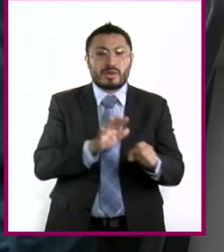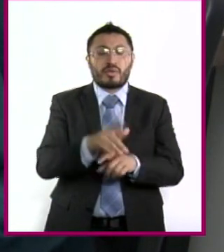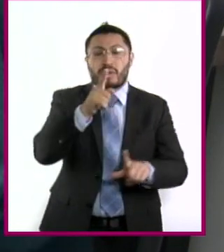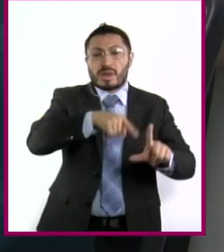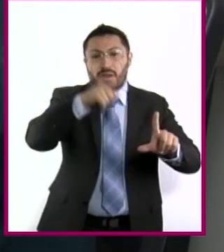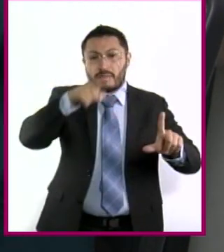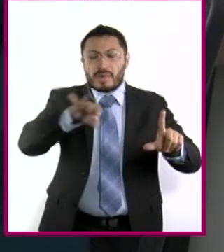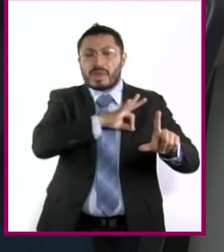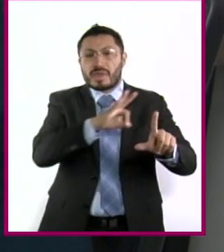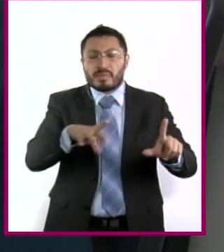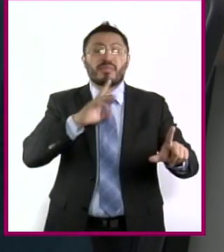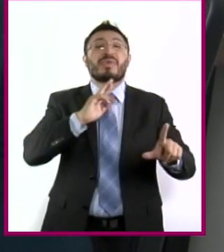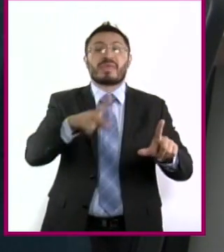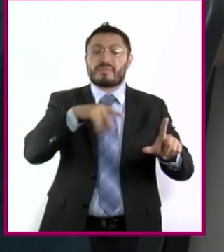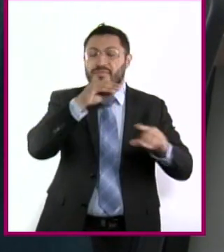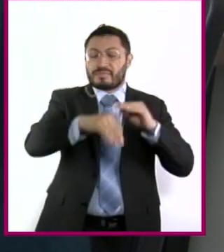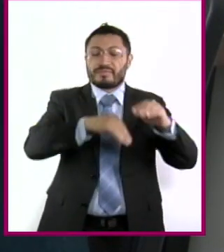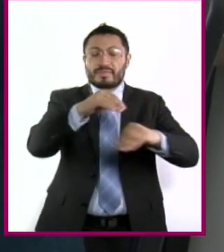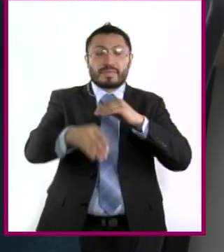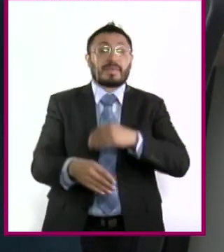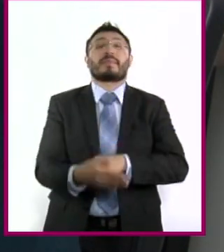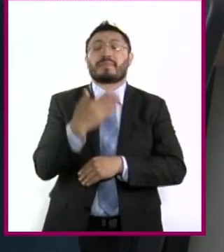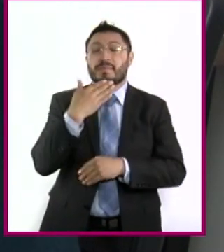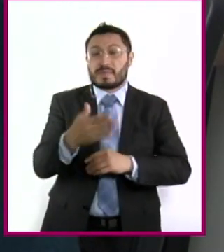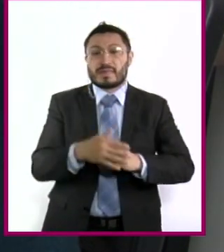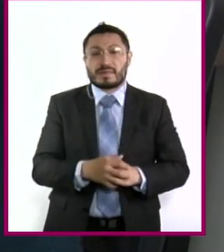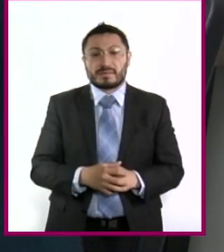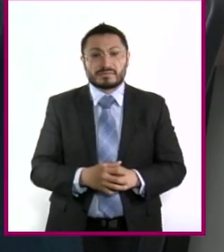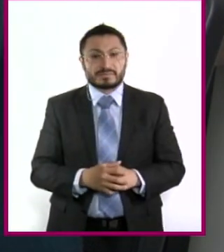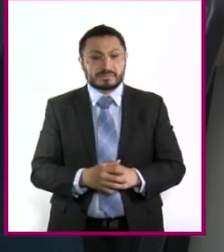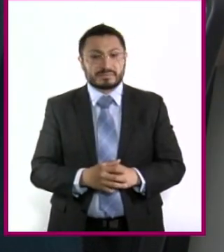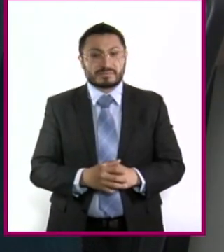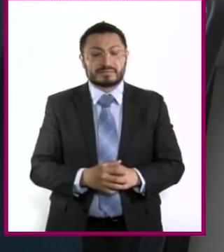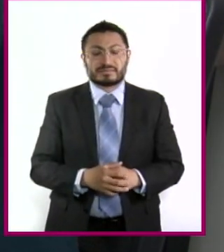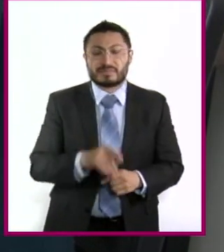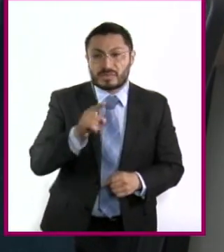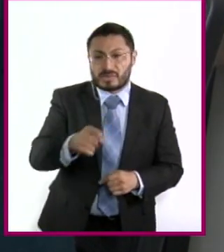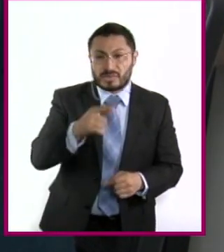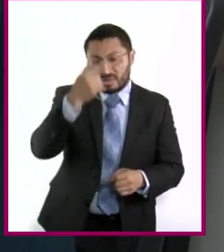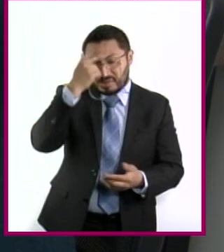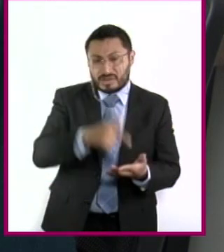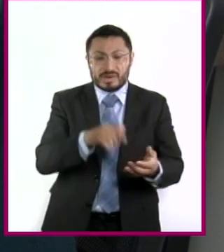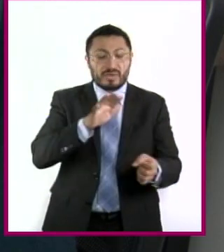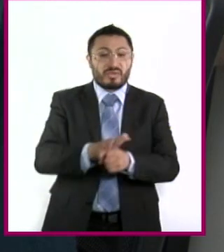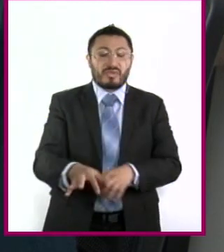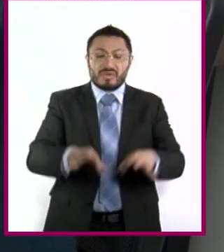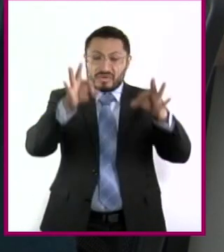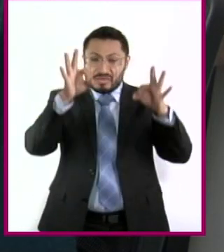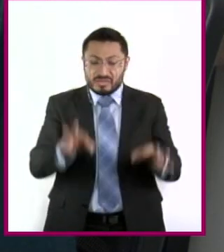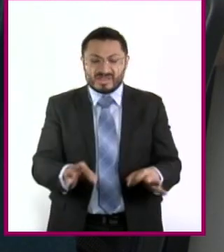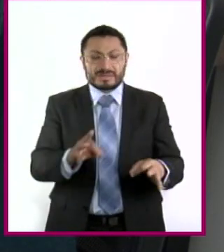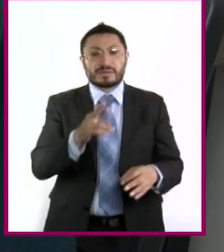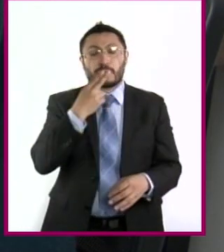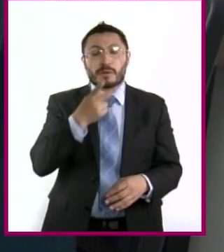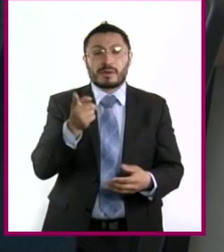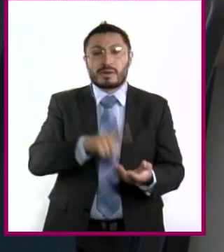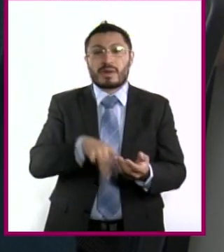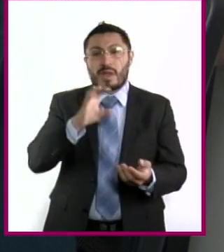se puede mejorar. Muy bien. ¿Cuál creen ustedes que sea la disciplina que más usan en el Coneval?